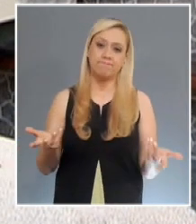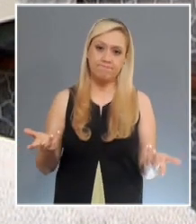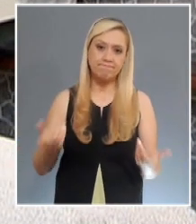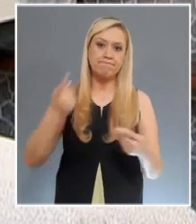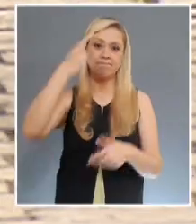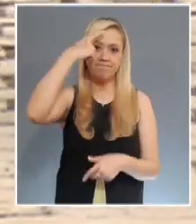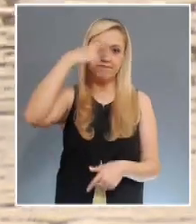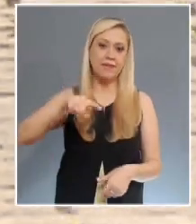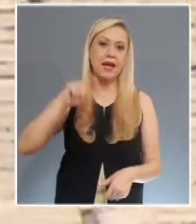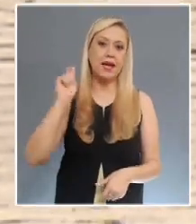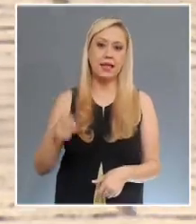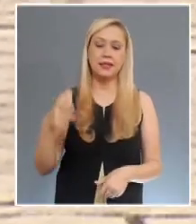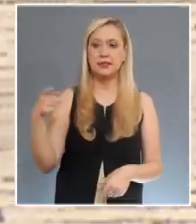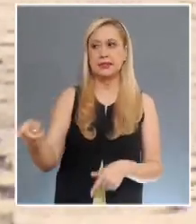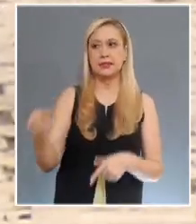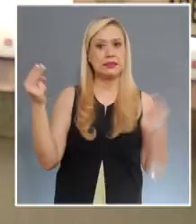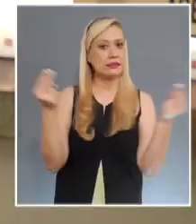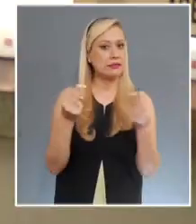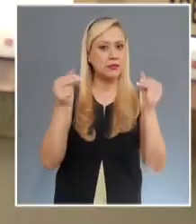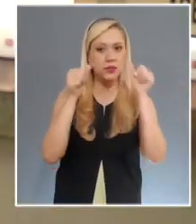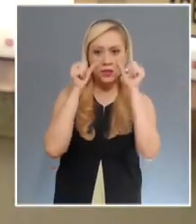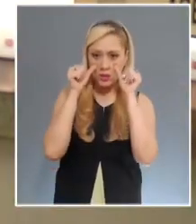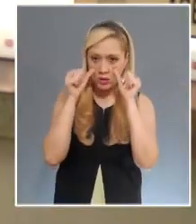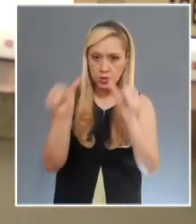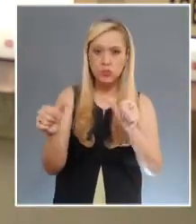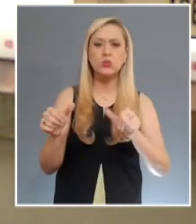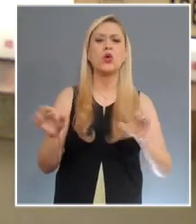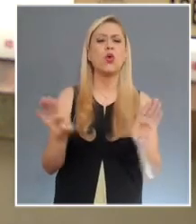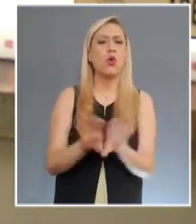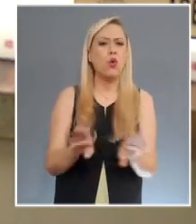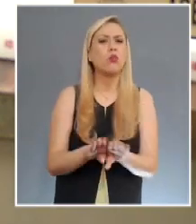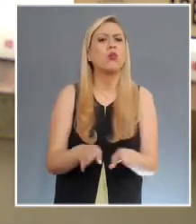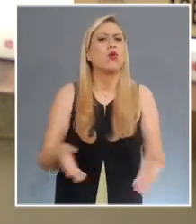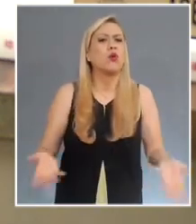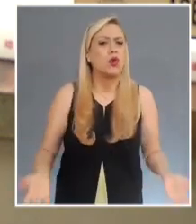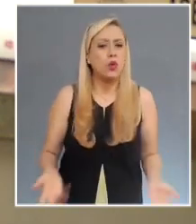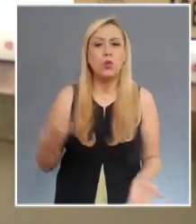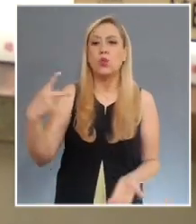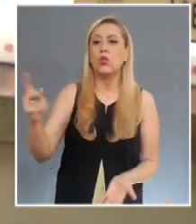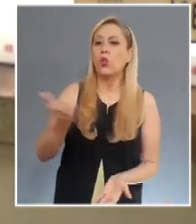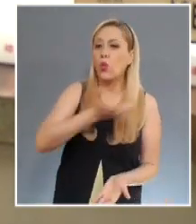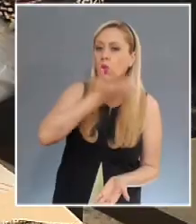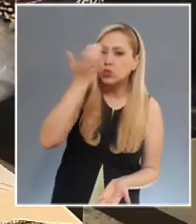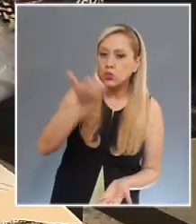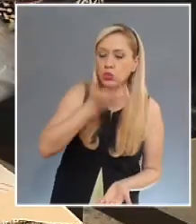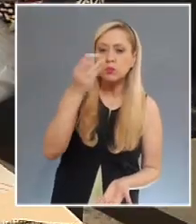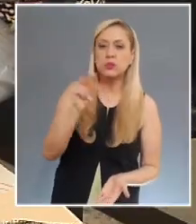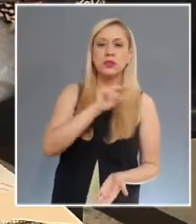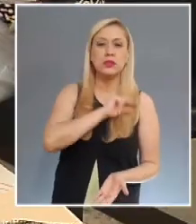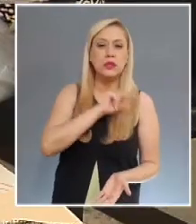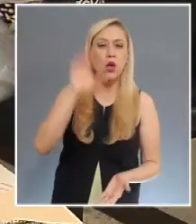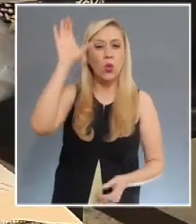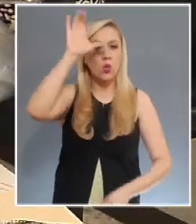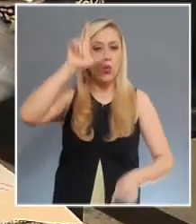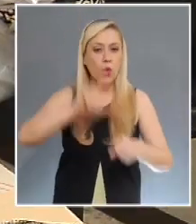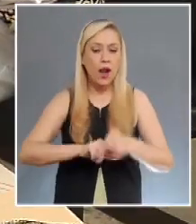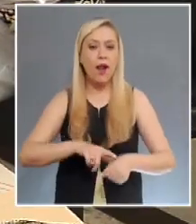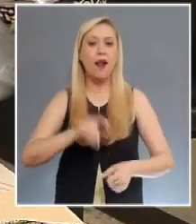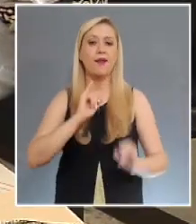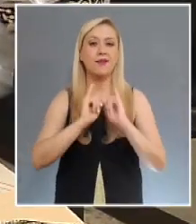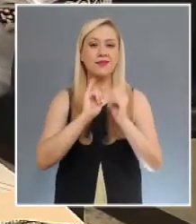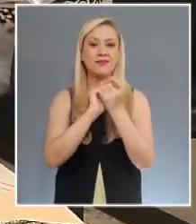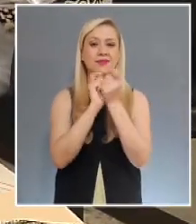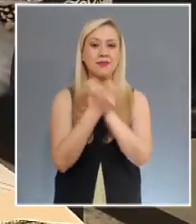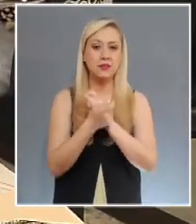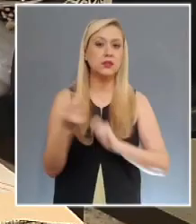a la jurisdicción del estado se debe tomar en cuenta sus costumbres y especi ficidades culturales y en todo momento